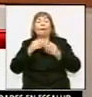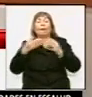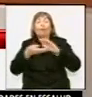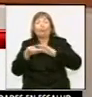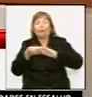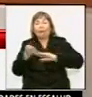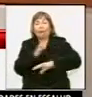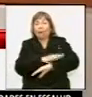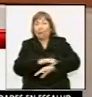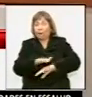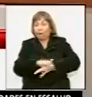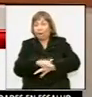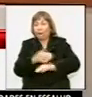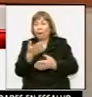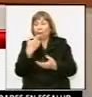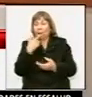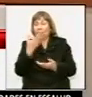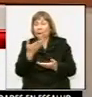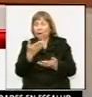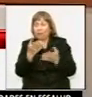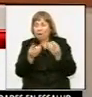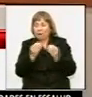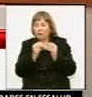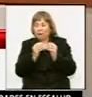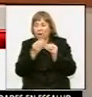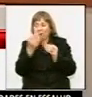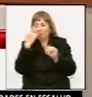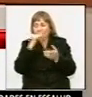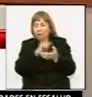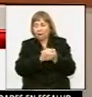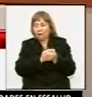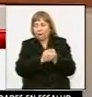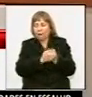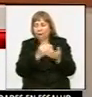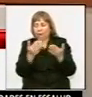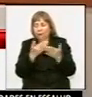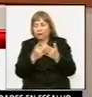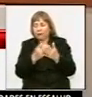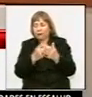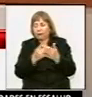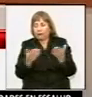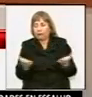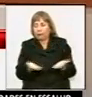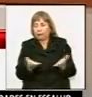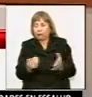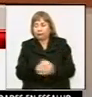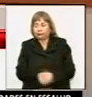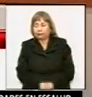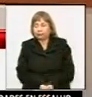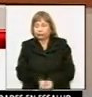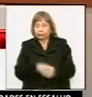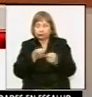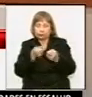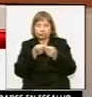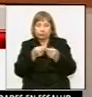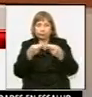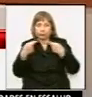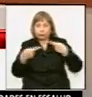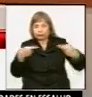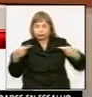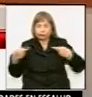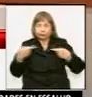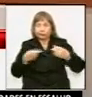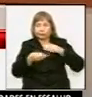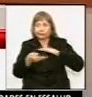corrupción? Yo quisiera que me absuelva esa pregunta, ministra, para... Ya estamos en este lucha contra la corrupción. Yo creo